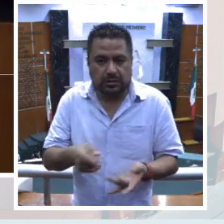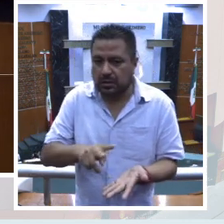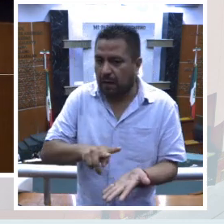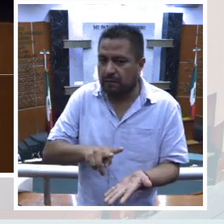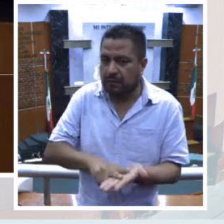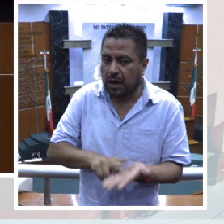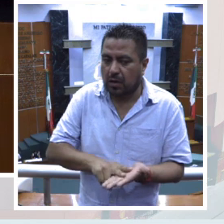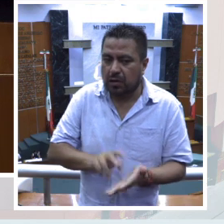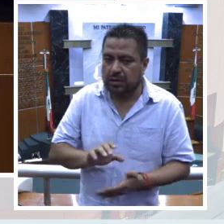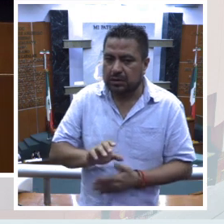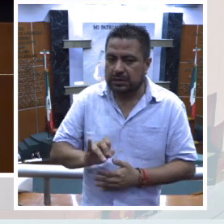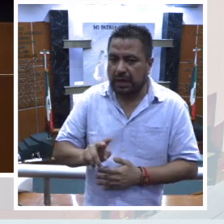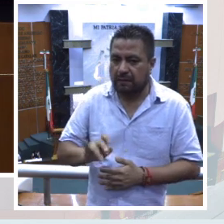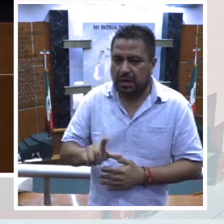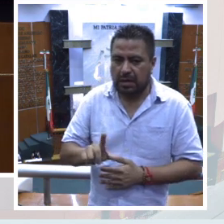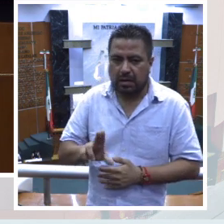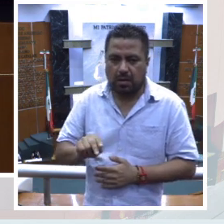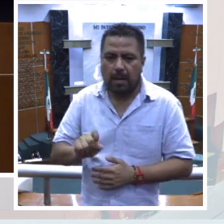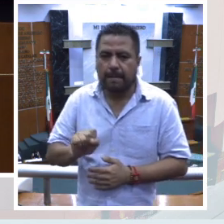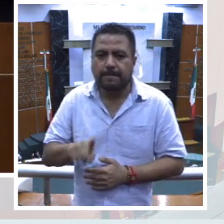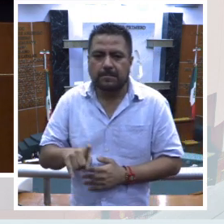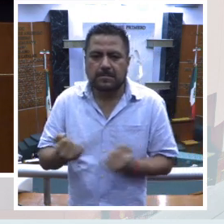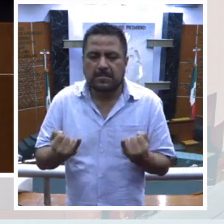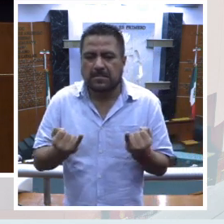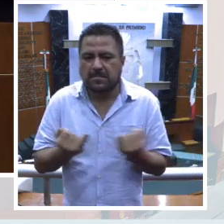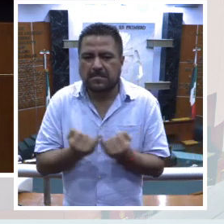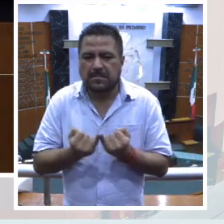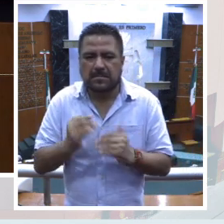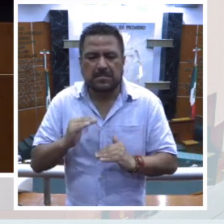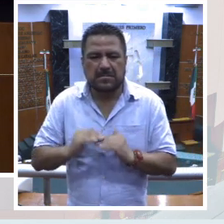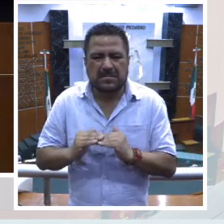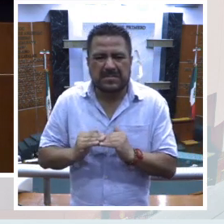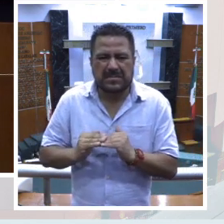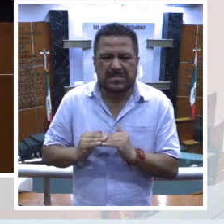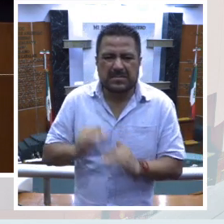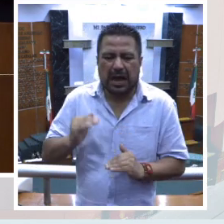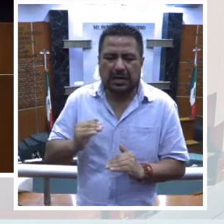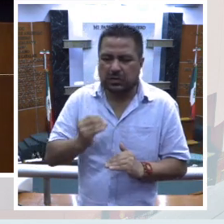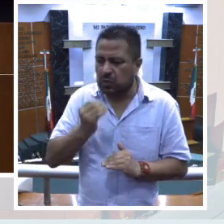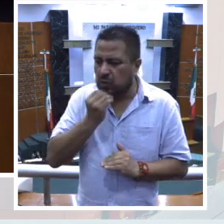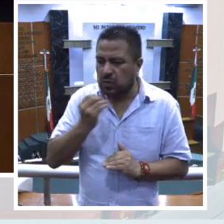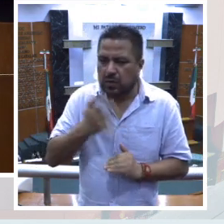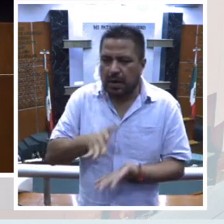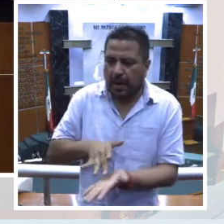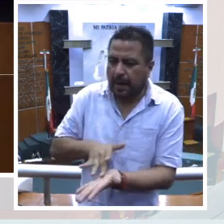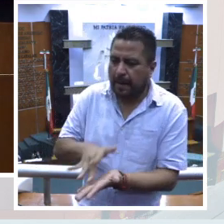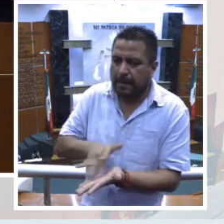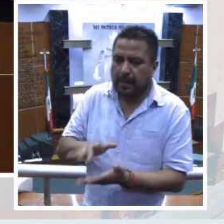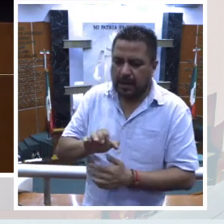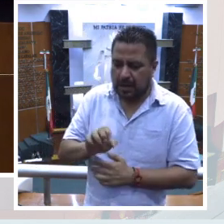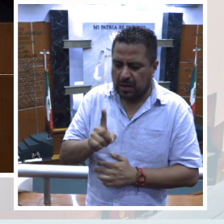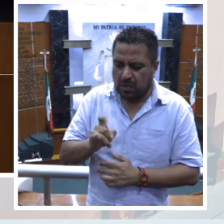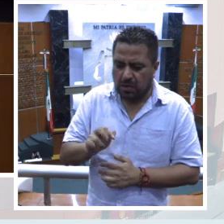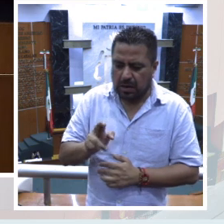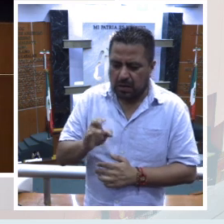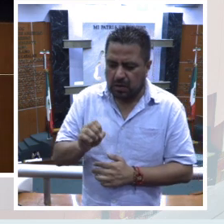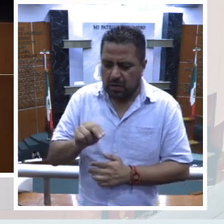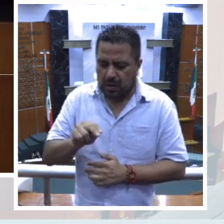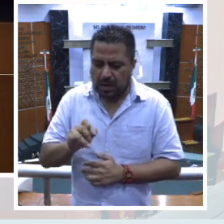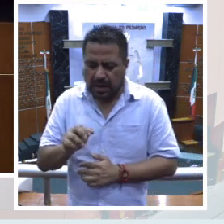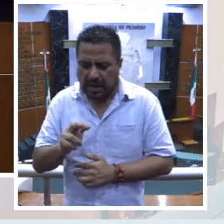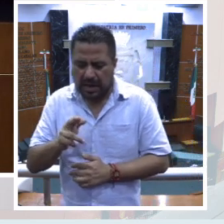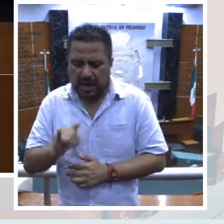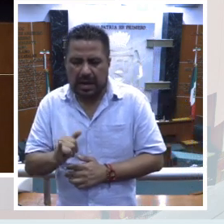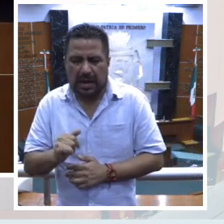civil sino también la ferviente exaltación de la extraordinaria contribución de Eduardo Neri y